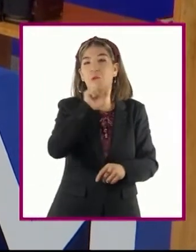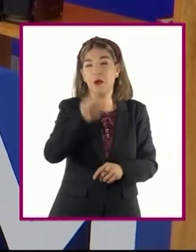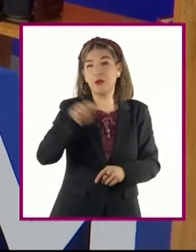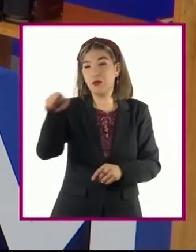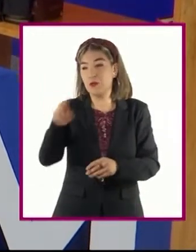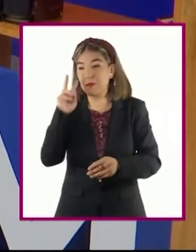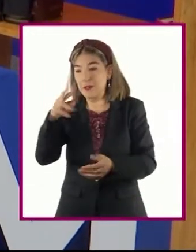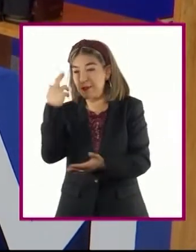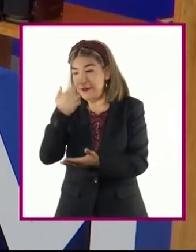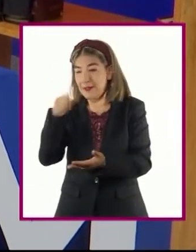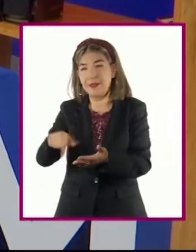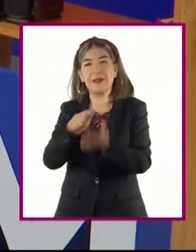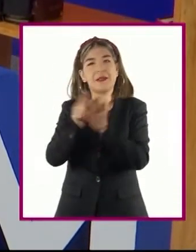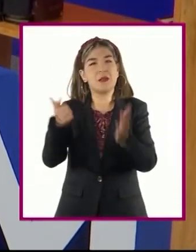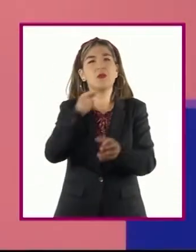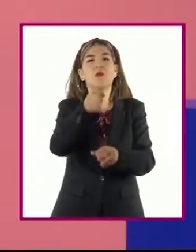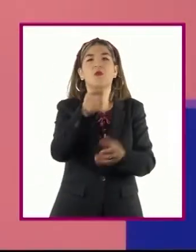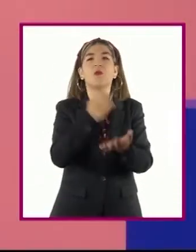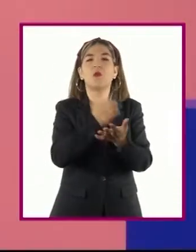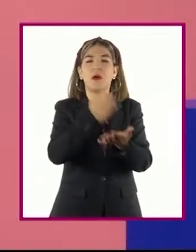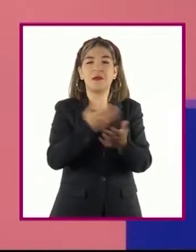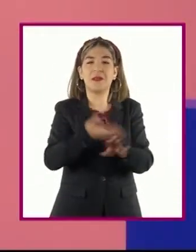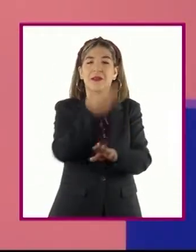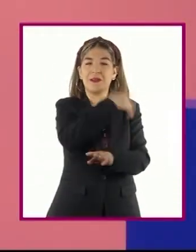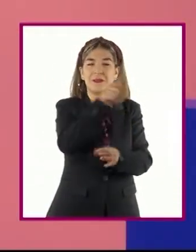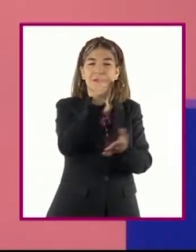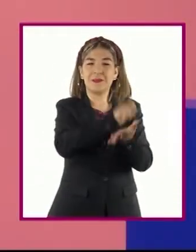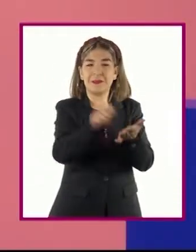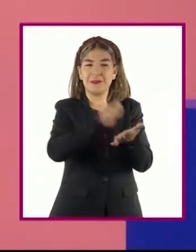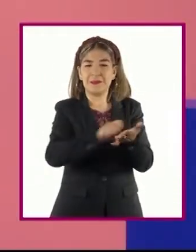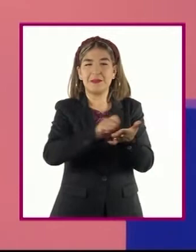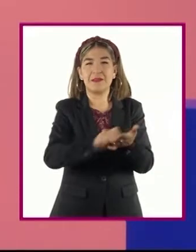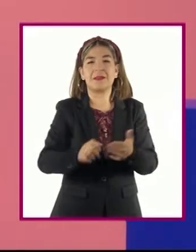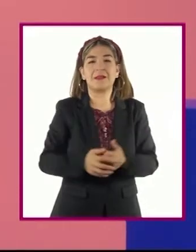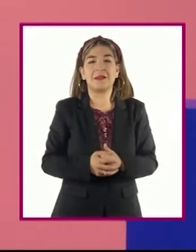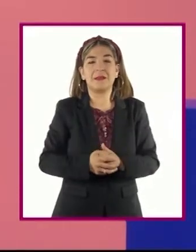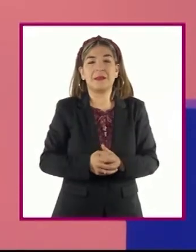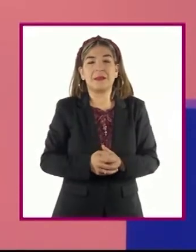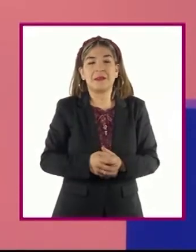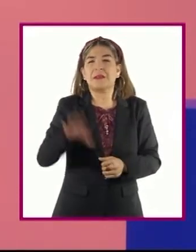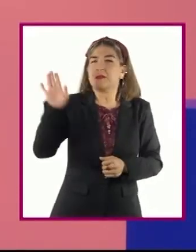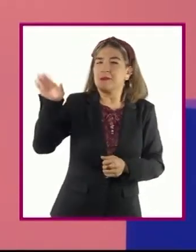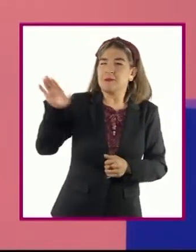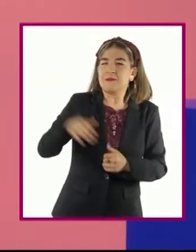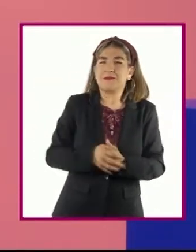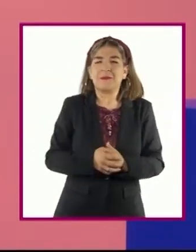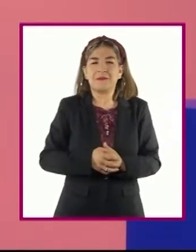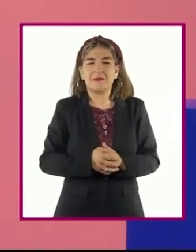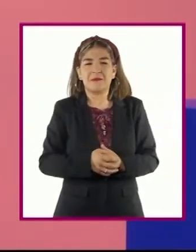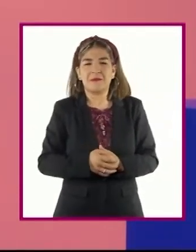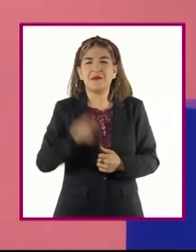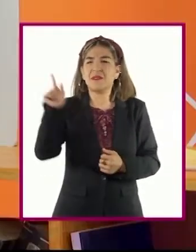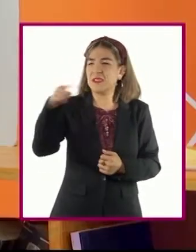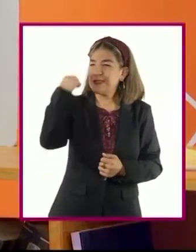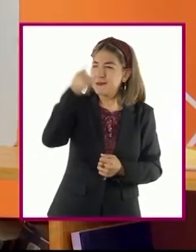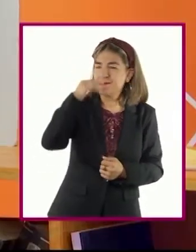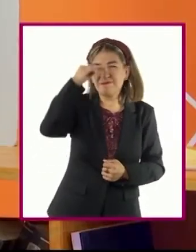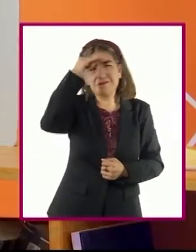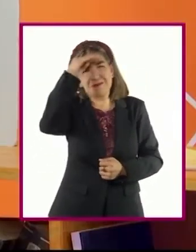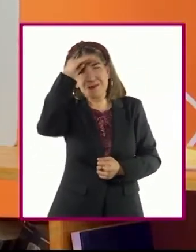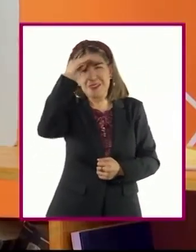momento de consultar su libro de texto y revisar sus apuntes. Enrique, ¿por qué te veo tan pensativo?